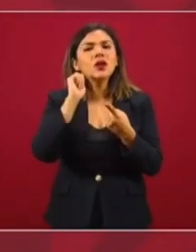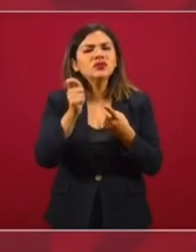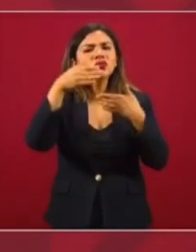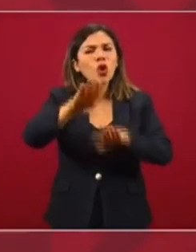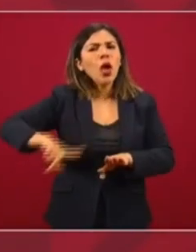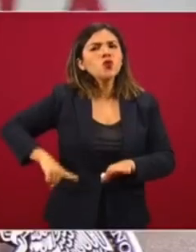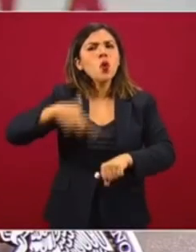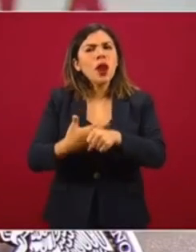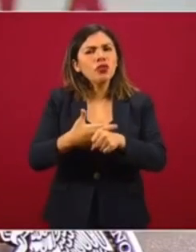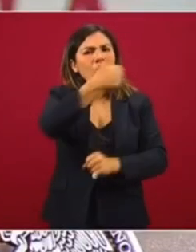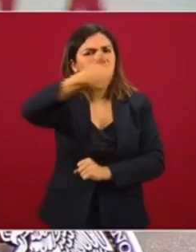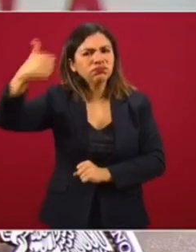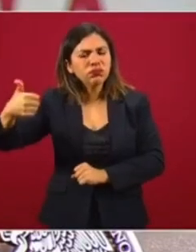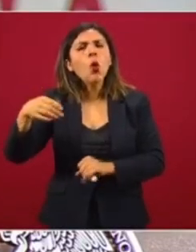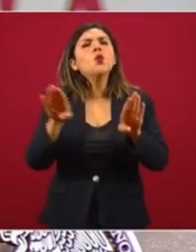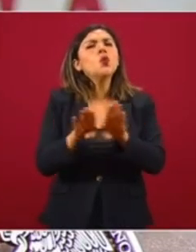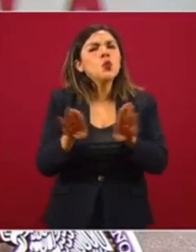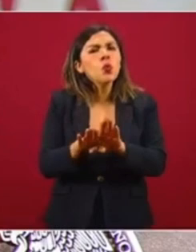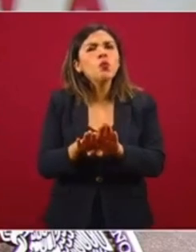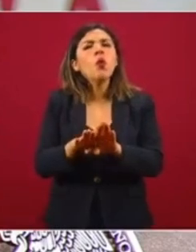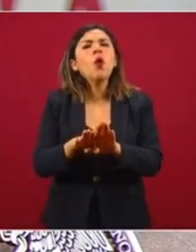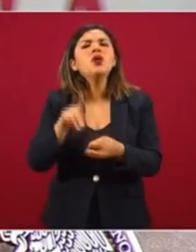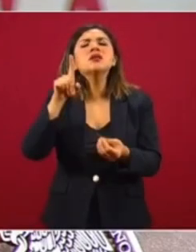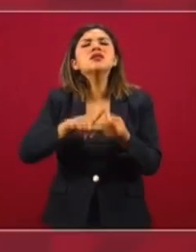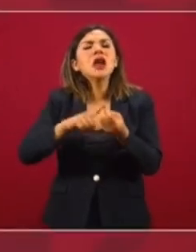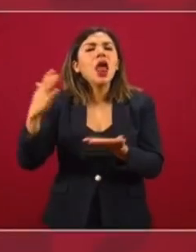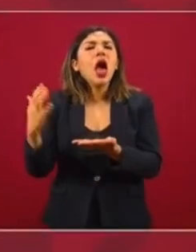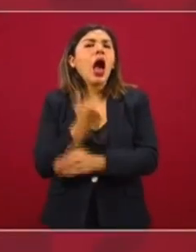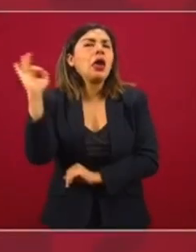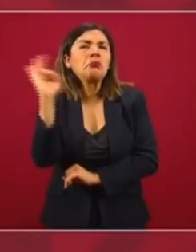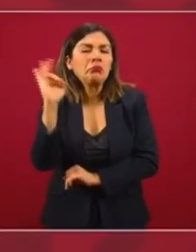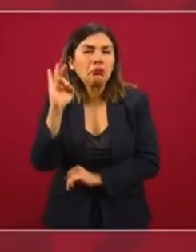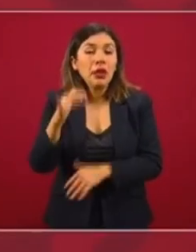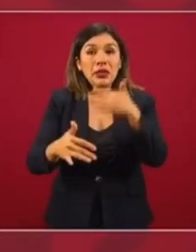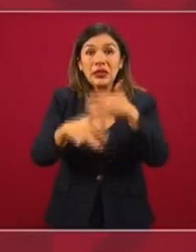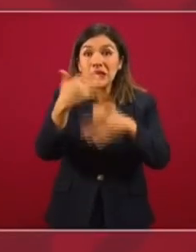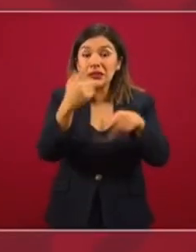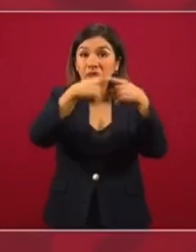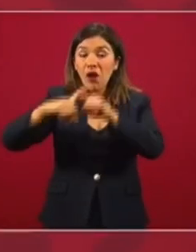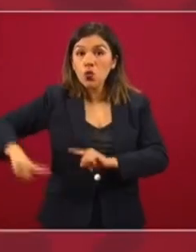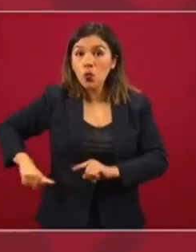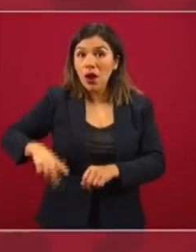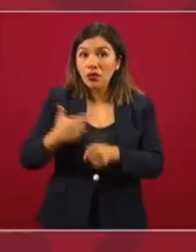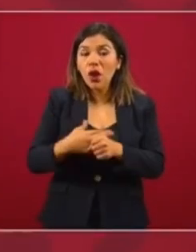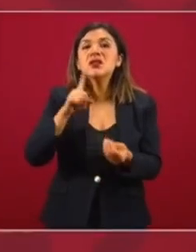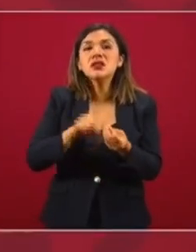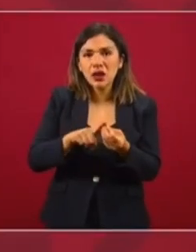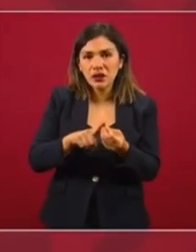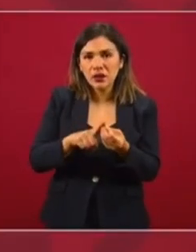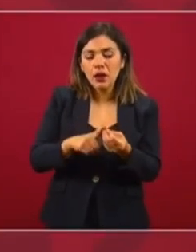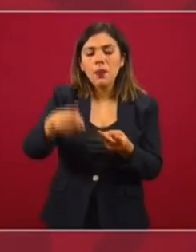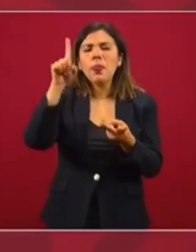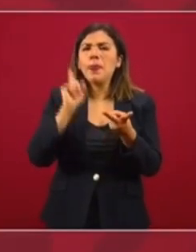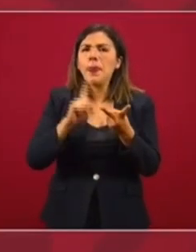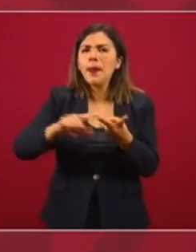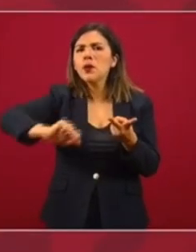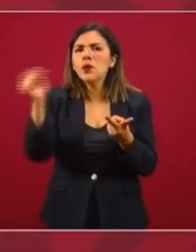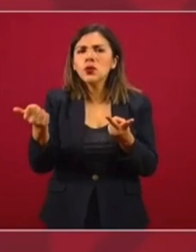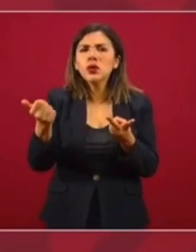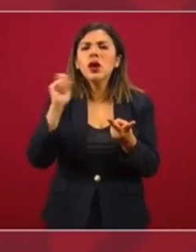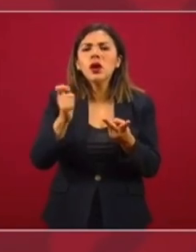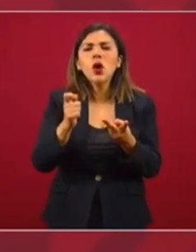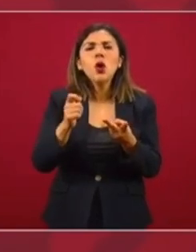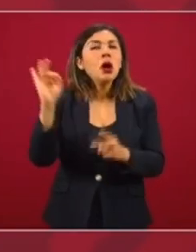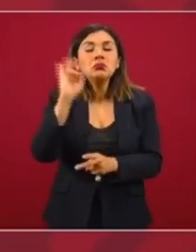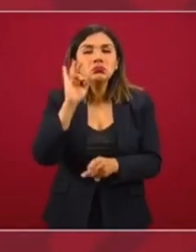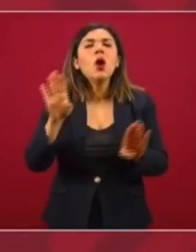sobre gubernaturas, sobre cómo, quién ganaría las 15 gubernaturas. Y otra de